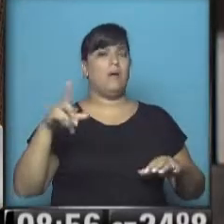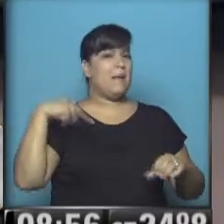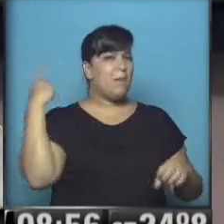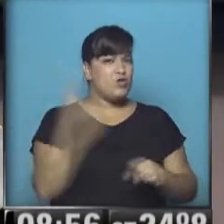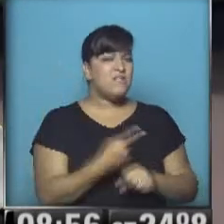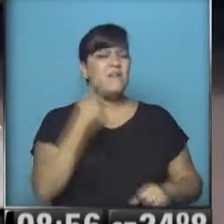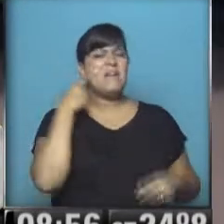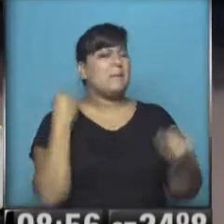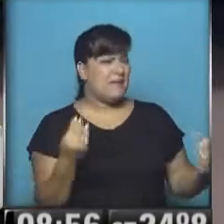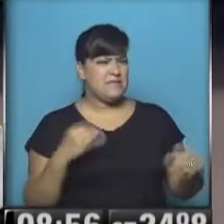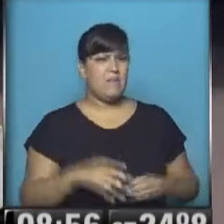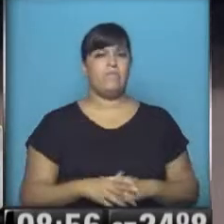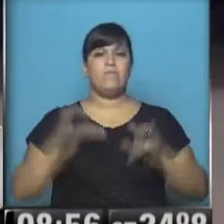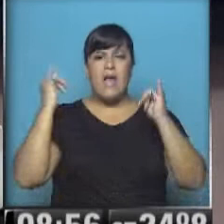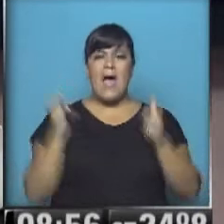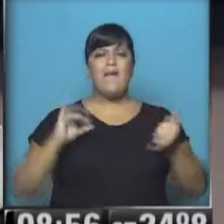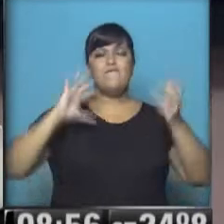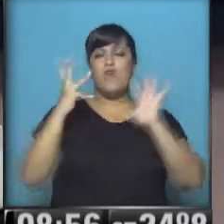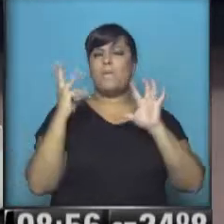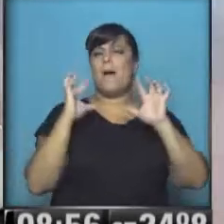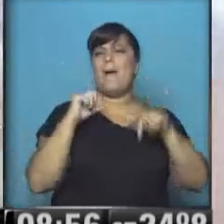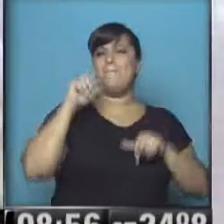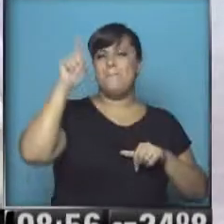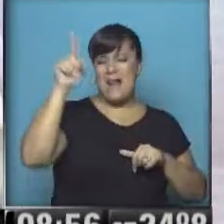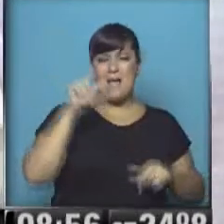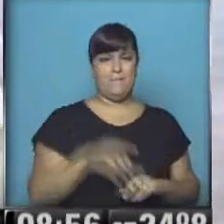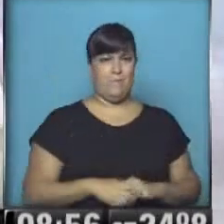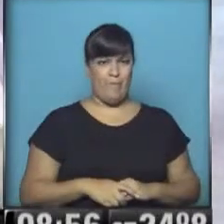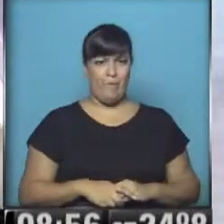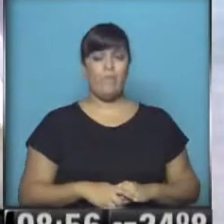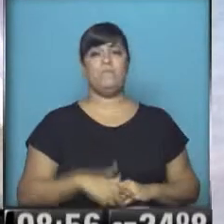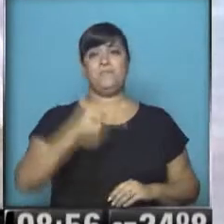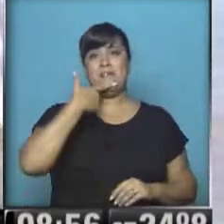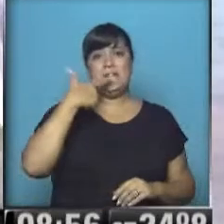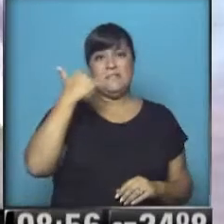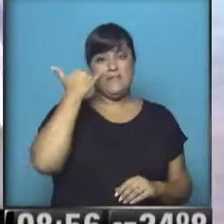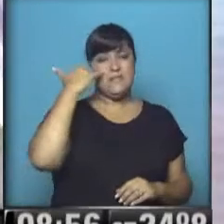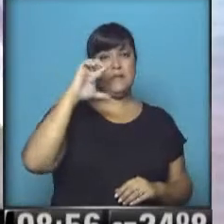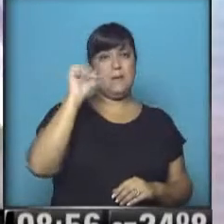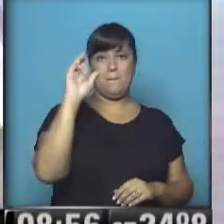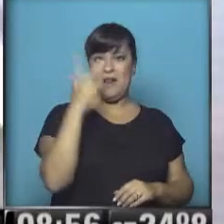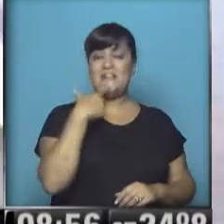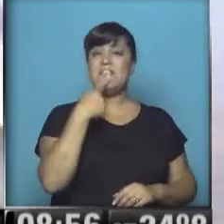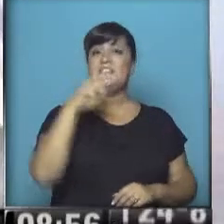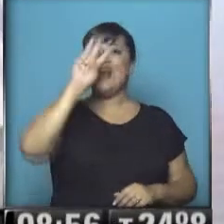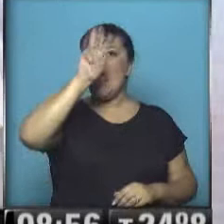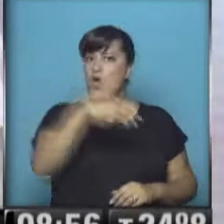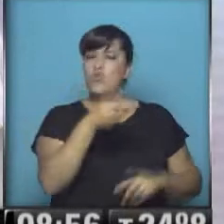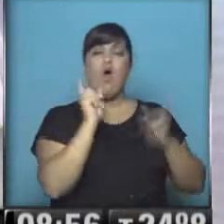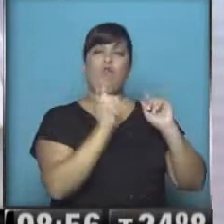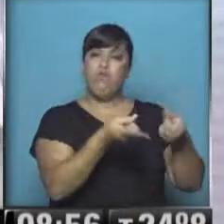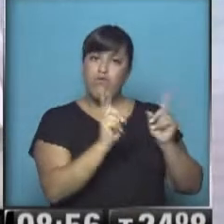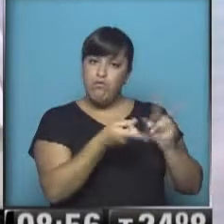hay una fórmula que planteo en los días previos cifras que es el tema de no salir del euro y mantener la